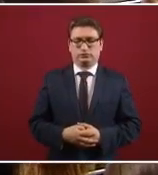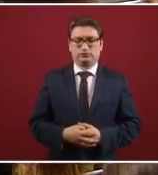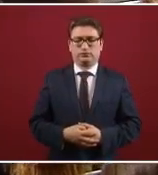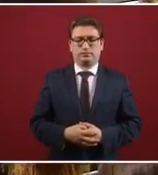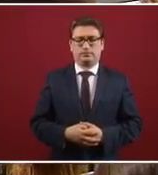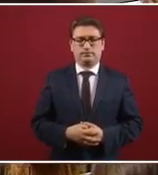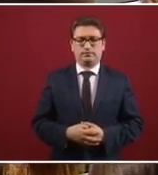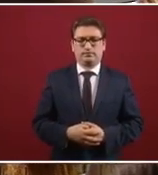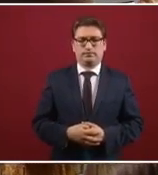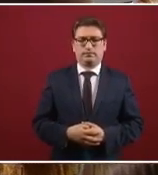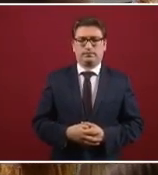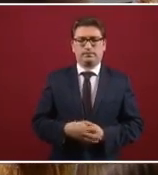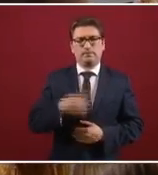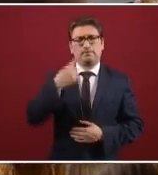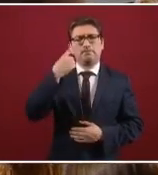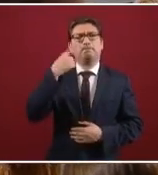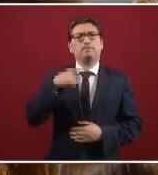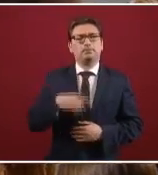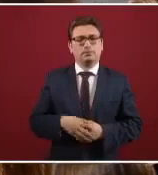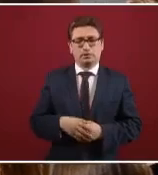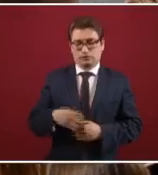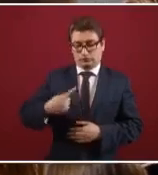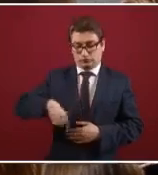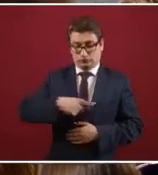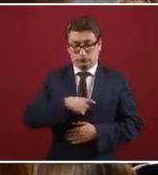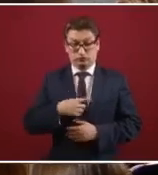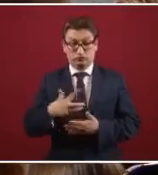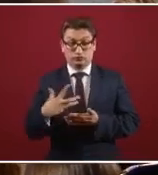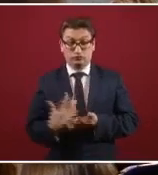para que al ganar